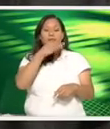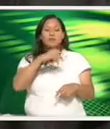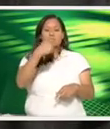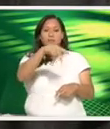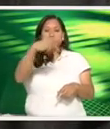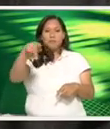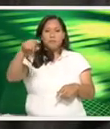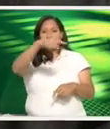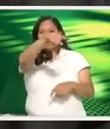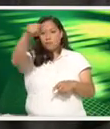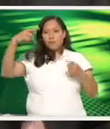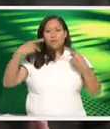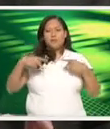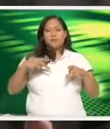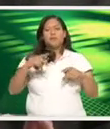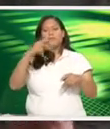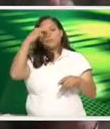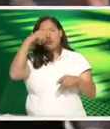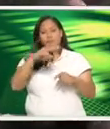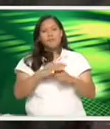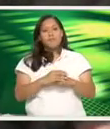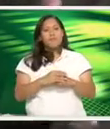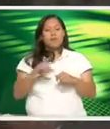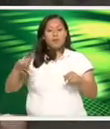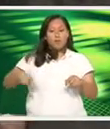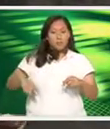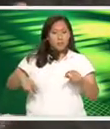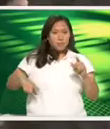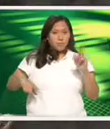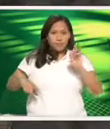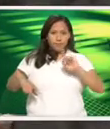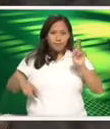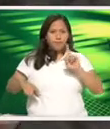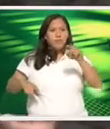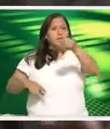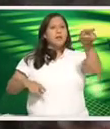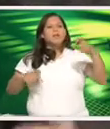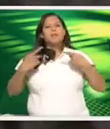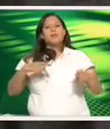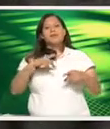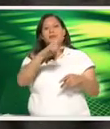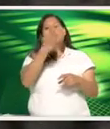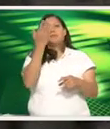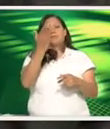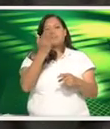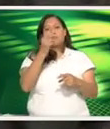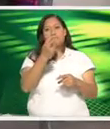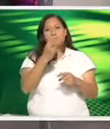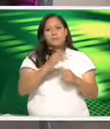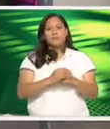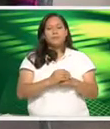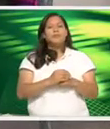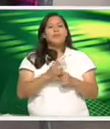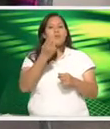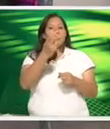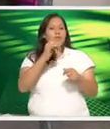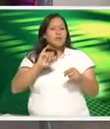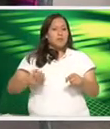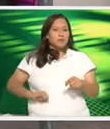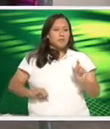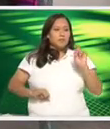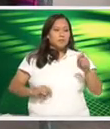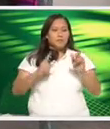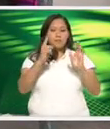de la sociedad, del pueblo. No es una sociedad de gobernantes, no es una celebración de gobernantes. Y algo interesante que dices, ¿no? Celebrando a